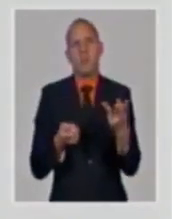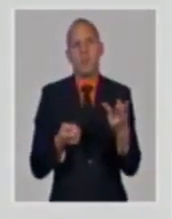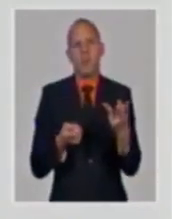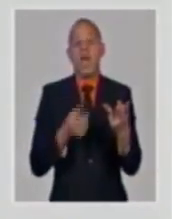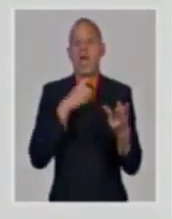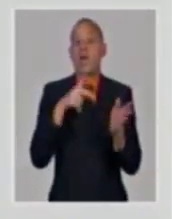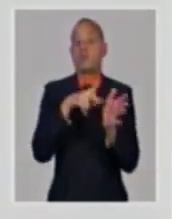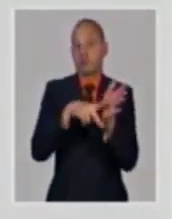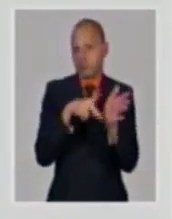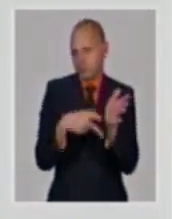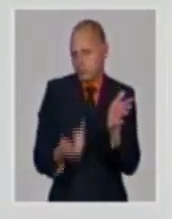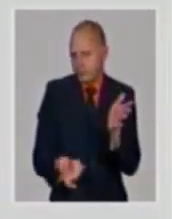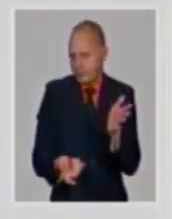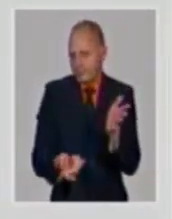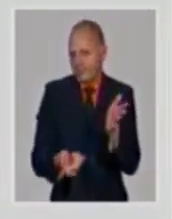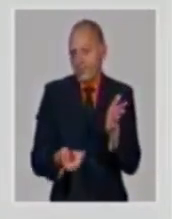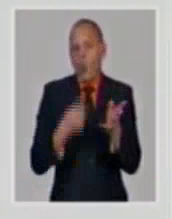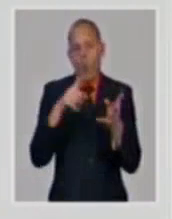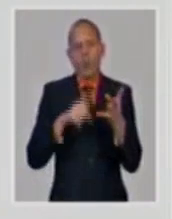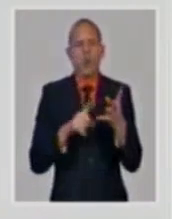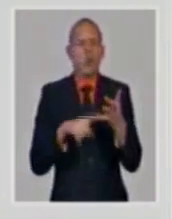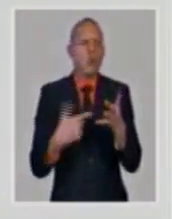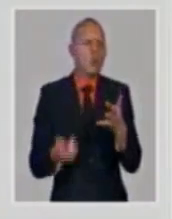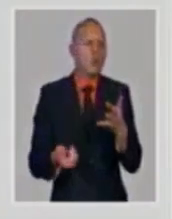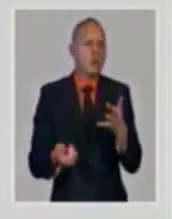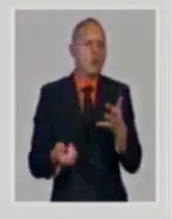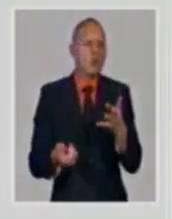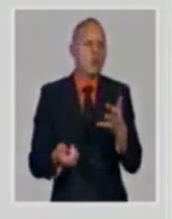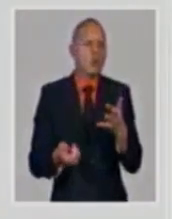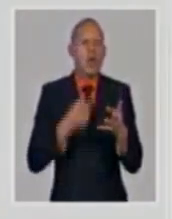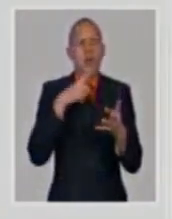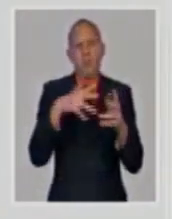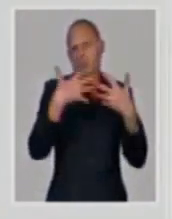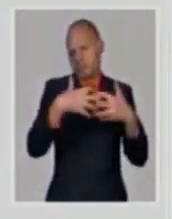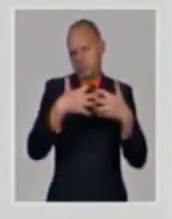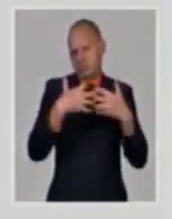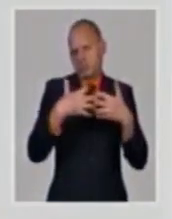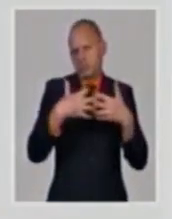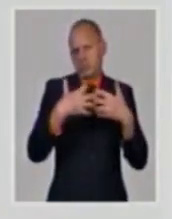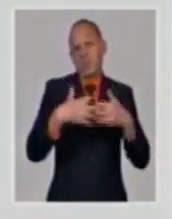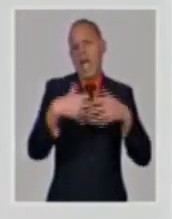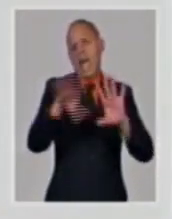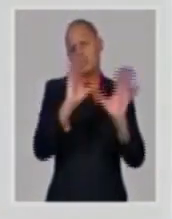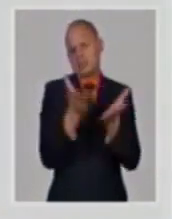la Unión de Ferrocarriles, CAXA, y la industria en sentido general. Y aquí